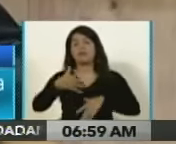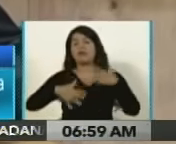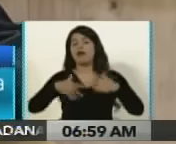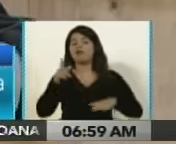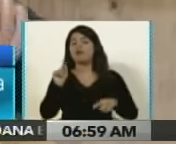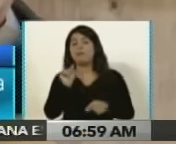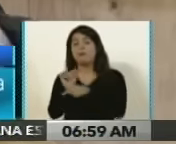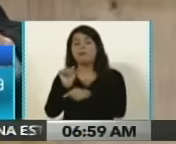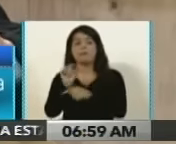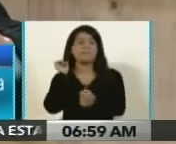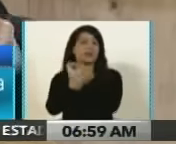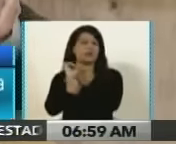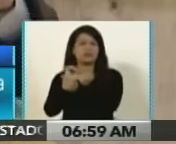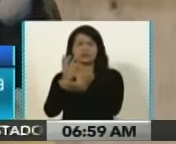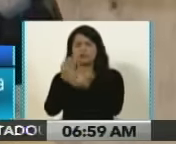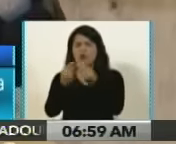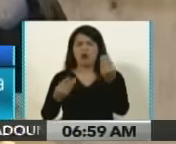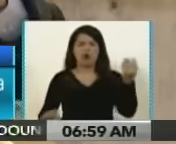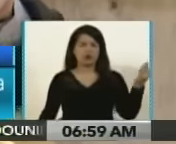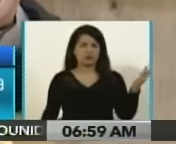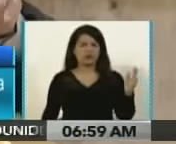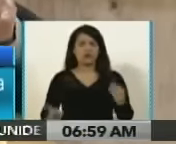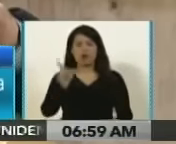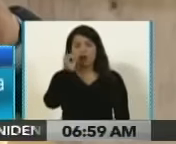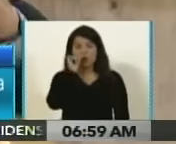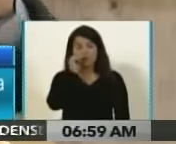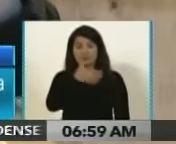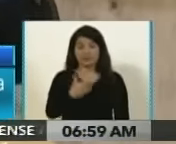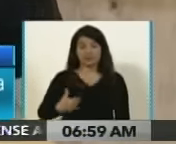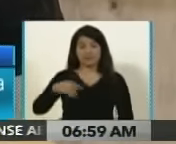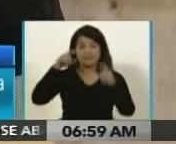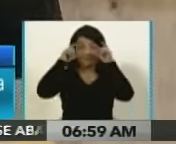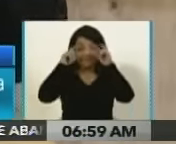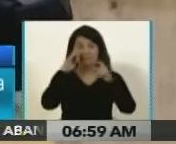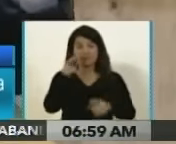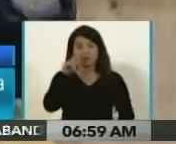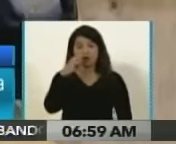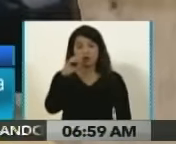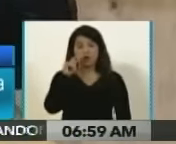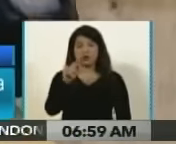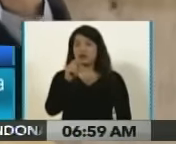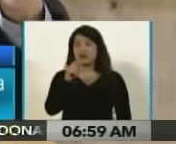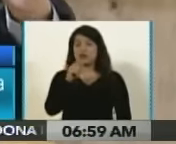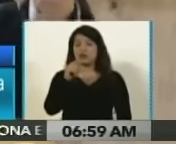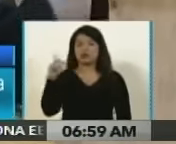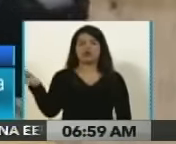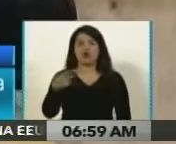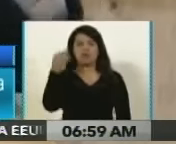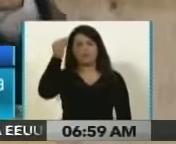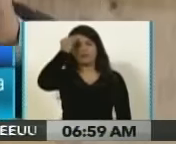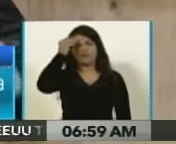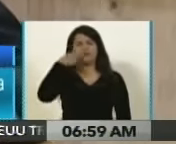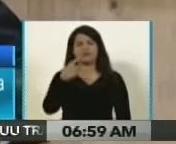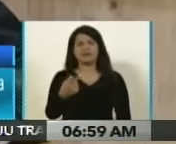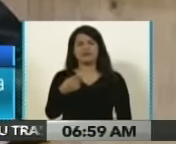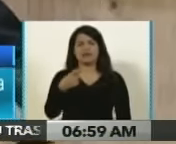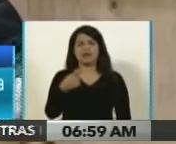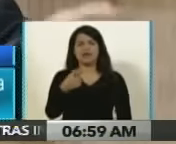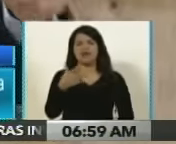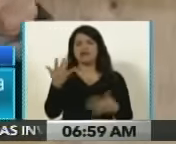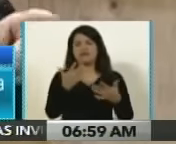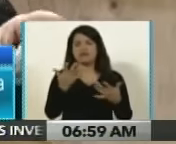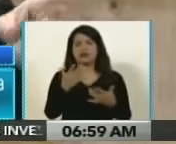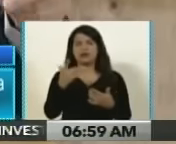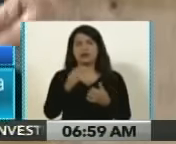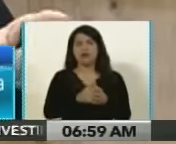manera, Betancourt construyó en el imaginario lo que él llamó el ampoducto.